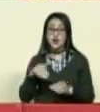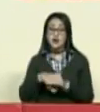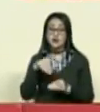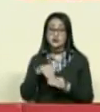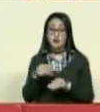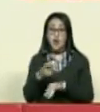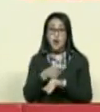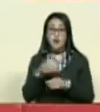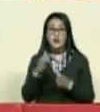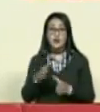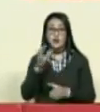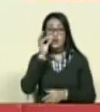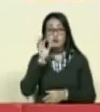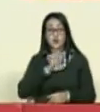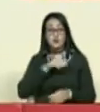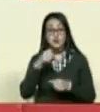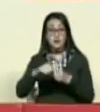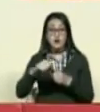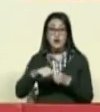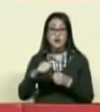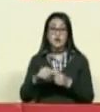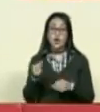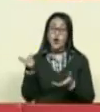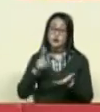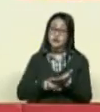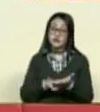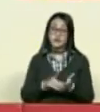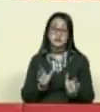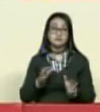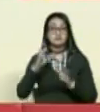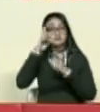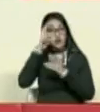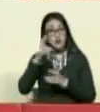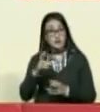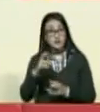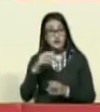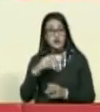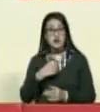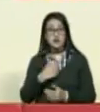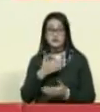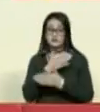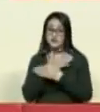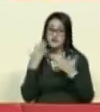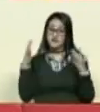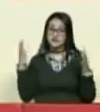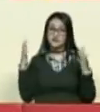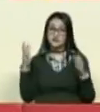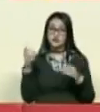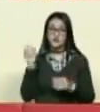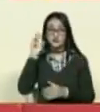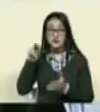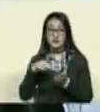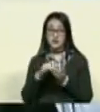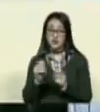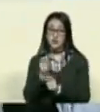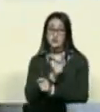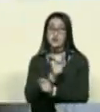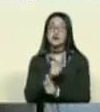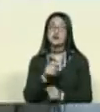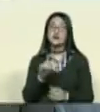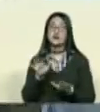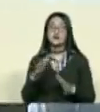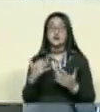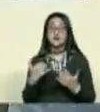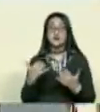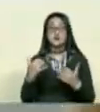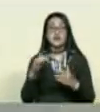de gobernador y de gobernadora. Mi reconocimiento, mi respeto y mi felicitación. Y así se ha convocado para